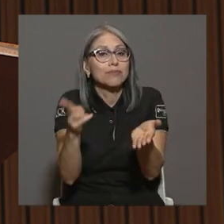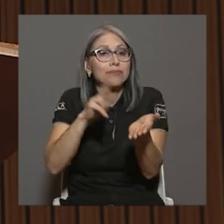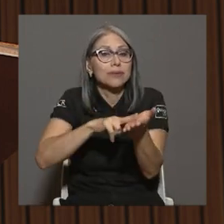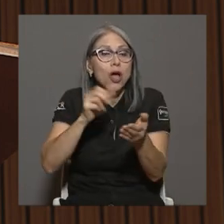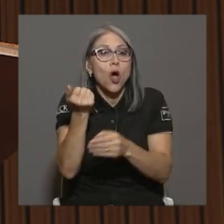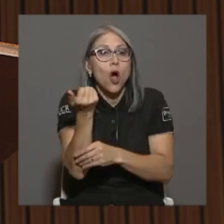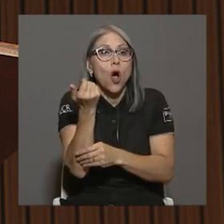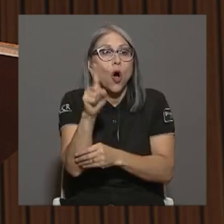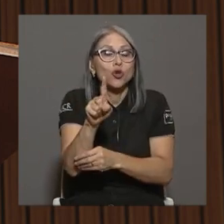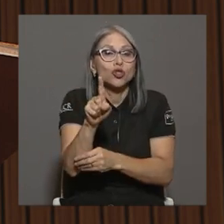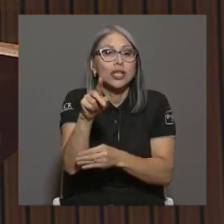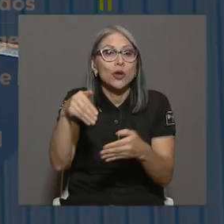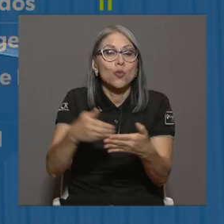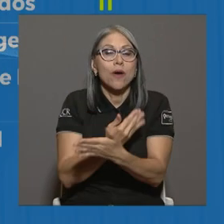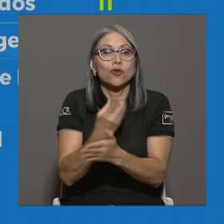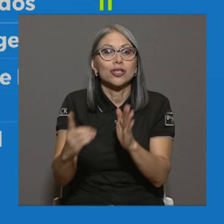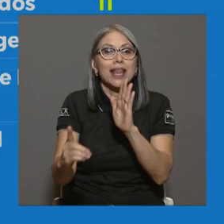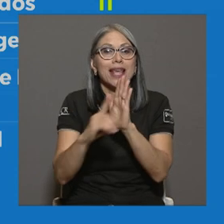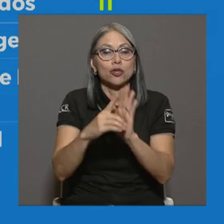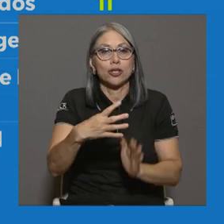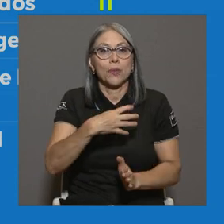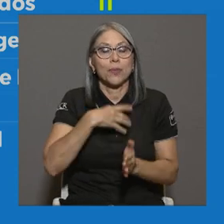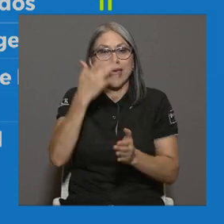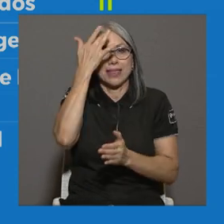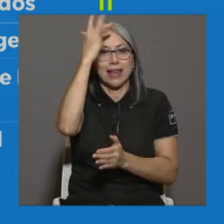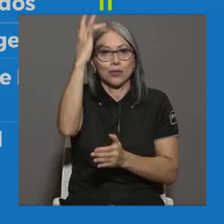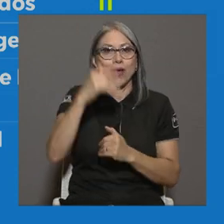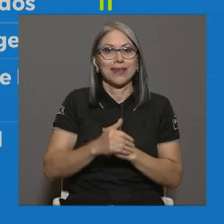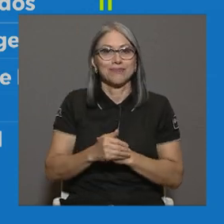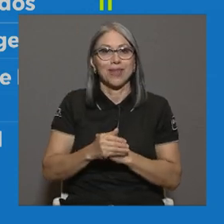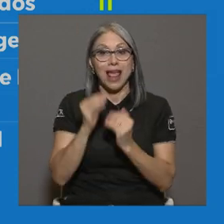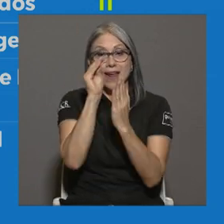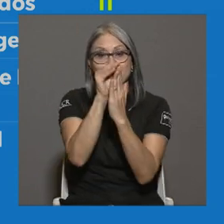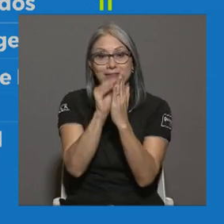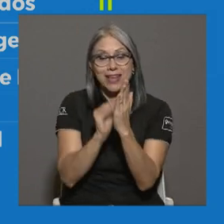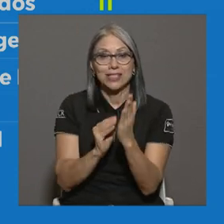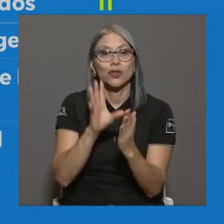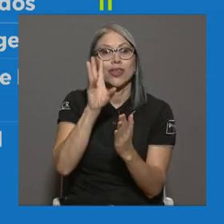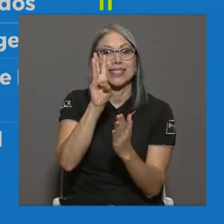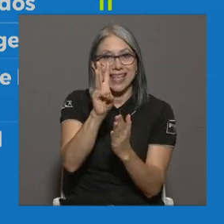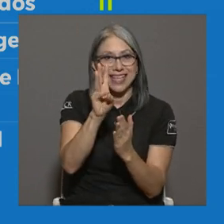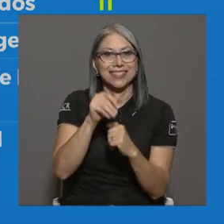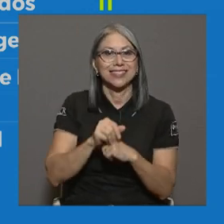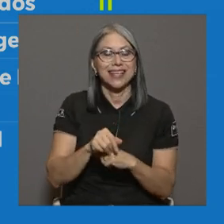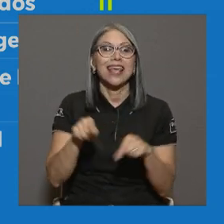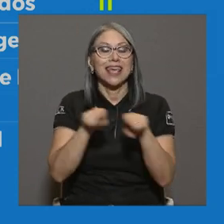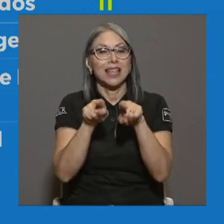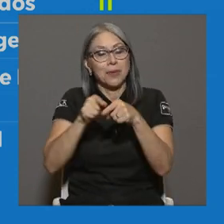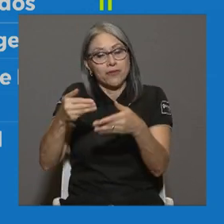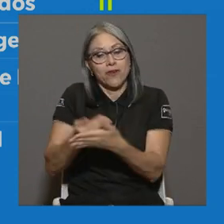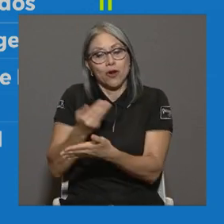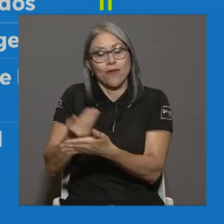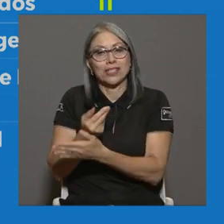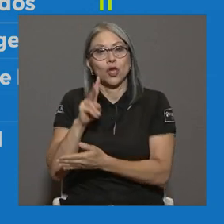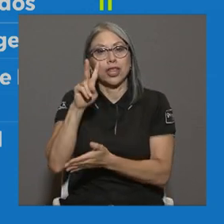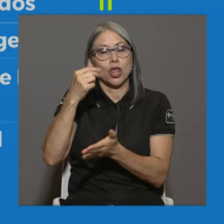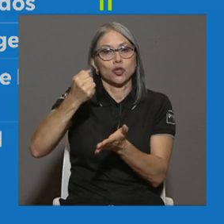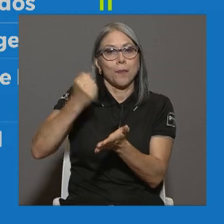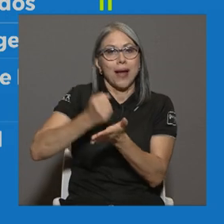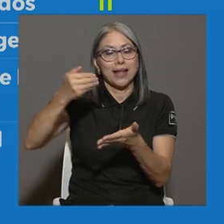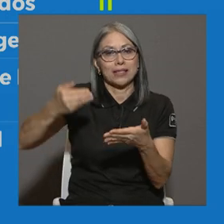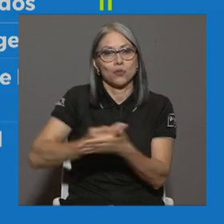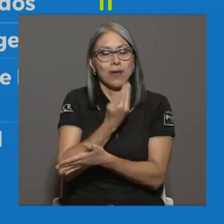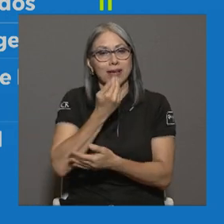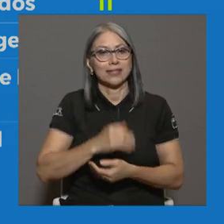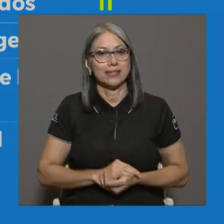nuevos derechos de propiedad intelectual, el registro de 6 y la renovación de 2 marcas